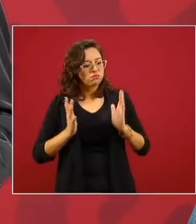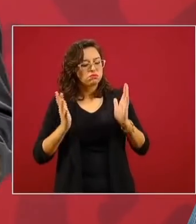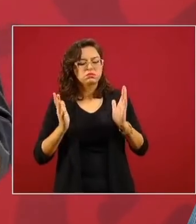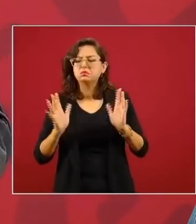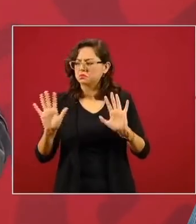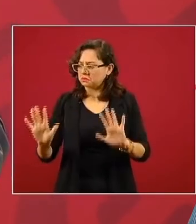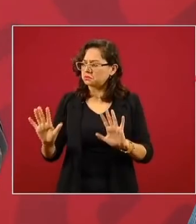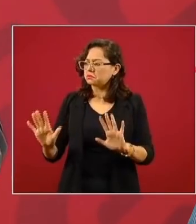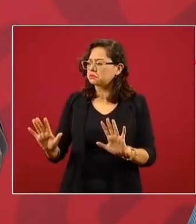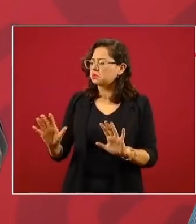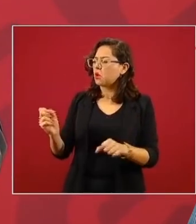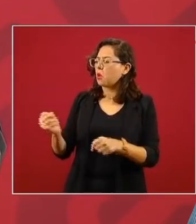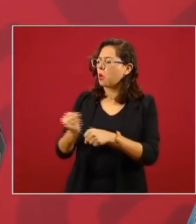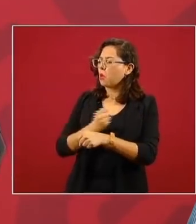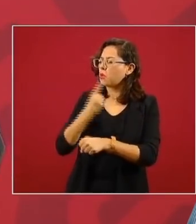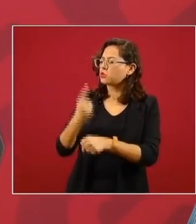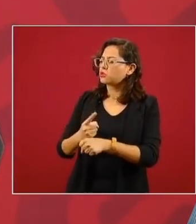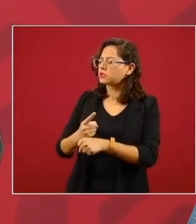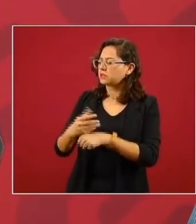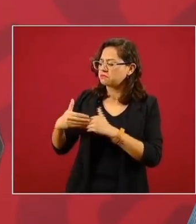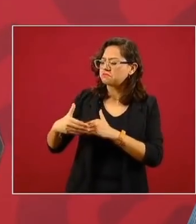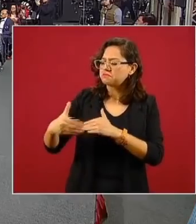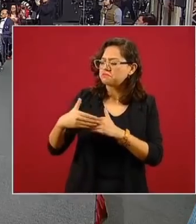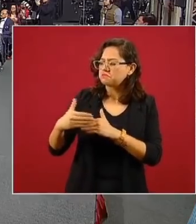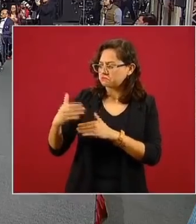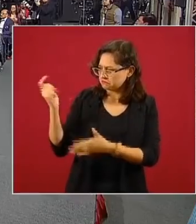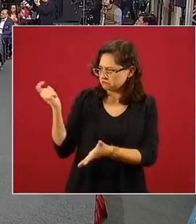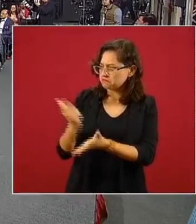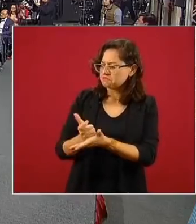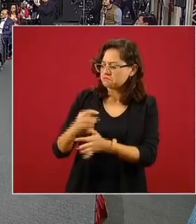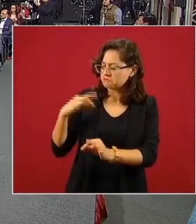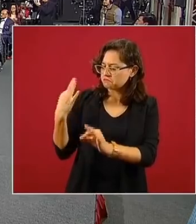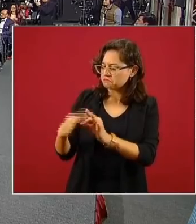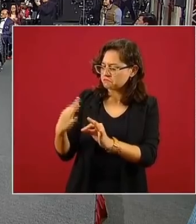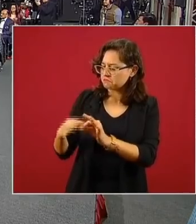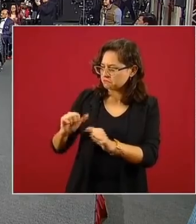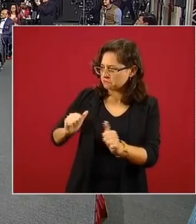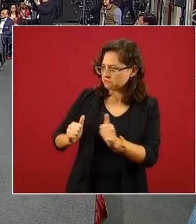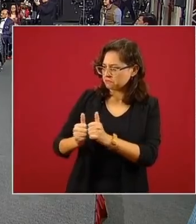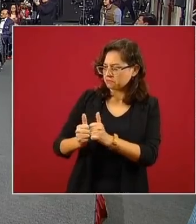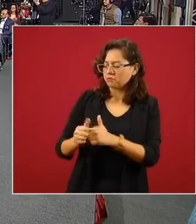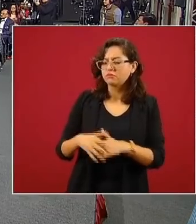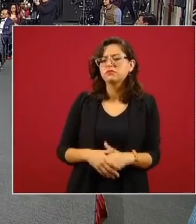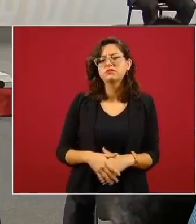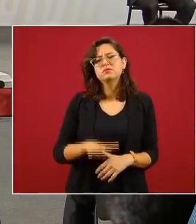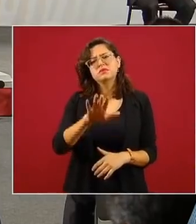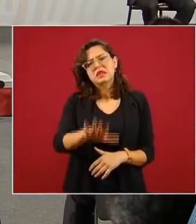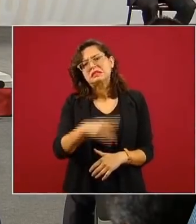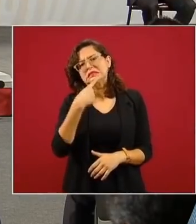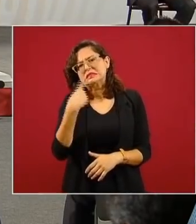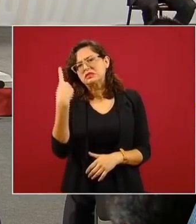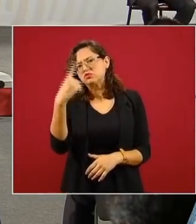se regularicen durante un tiempo. En estas denuncias habrá funcionarios de alto rango, es decir, tal vez